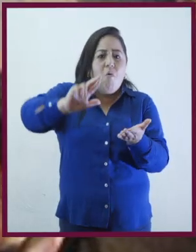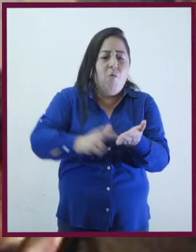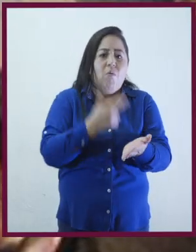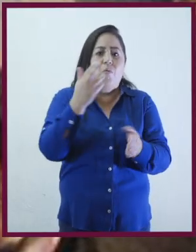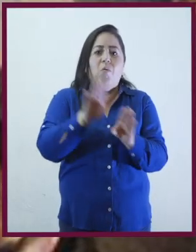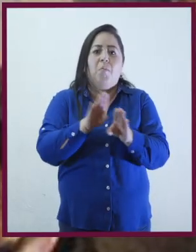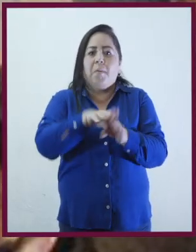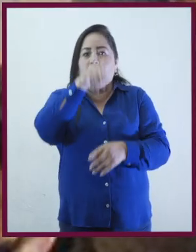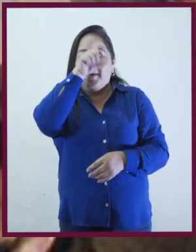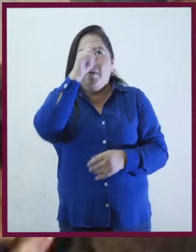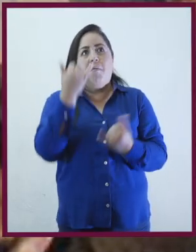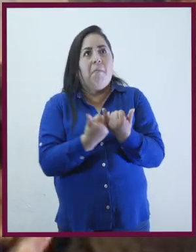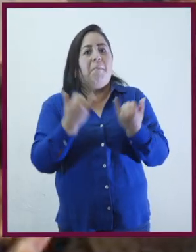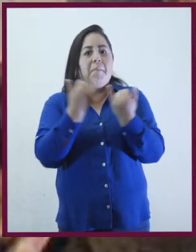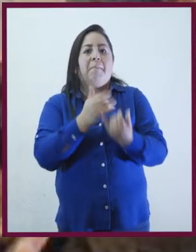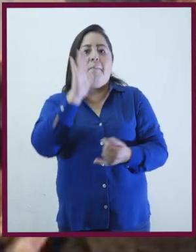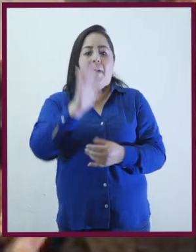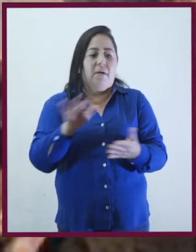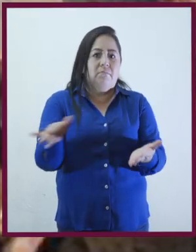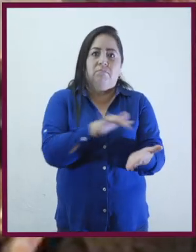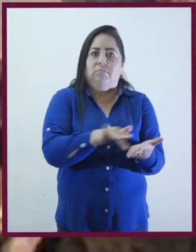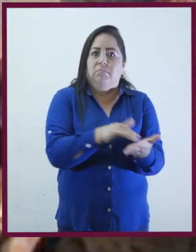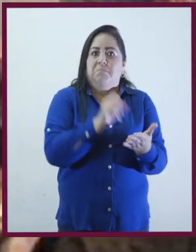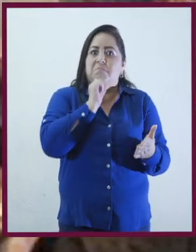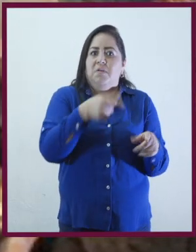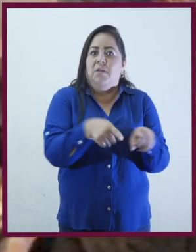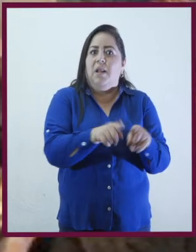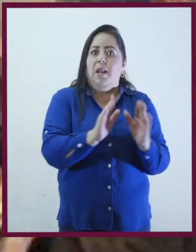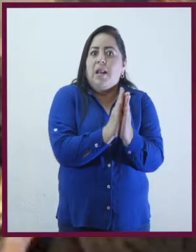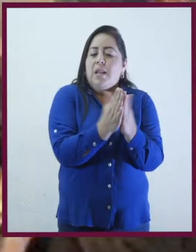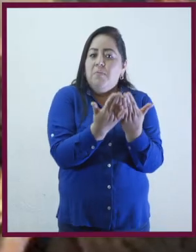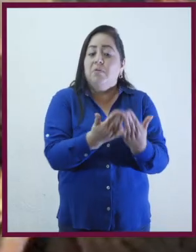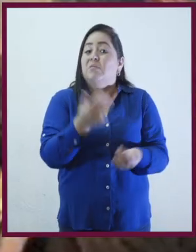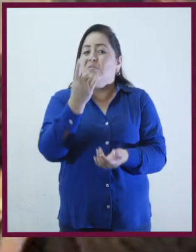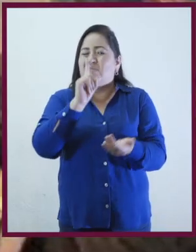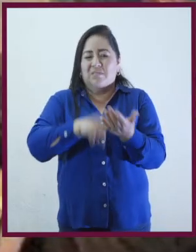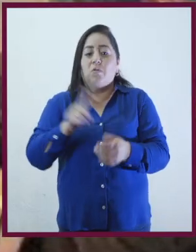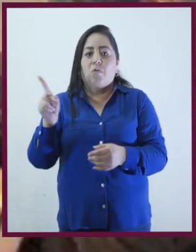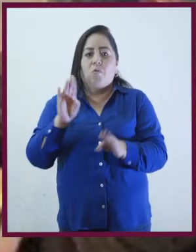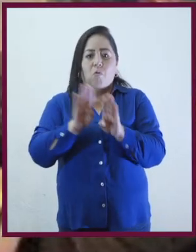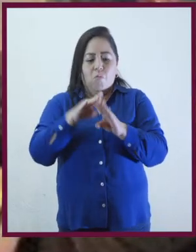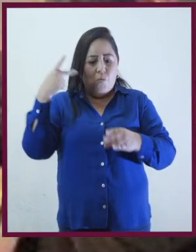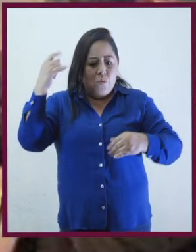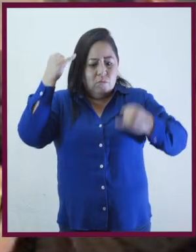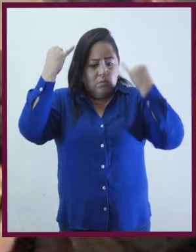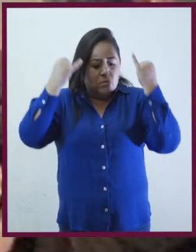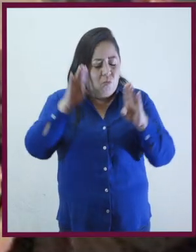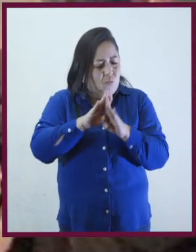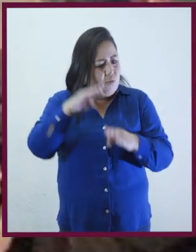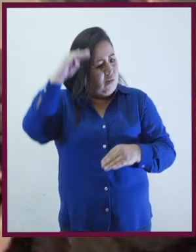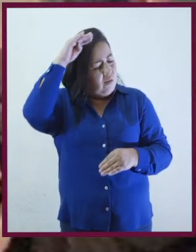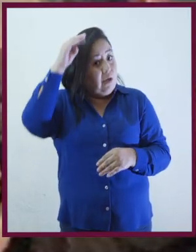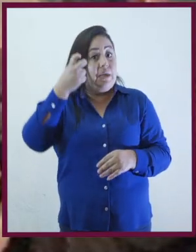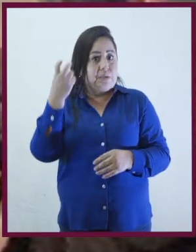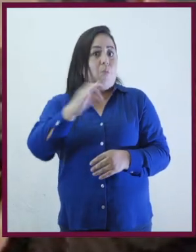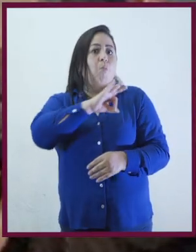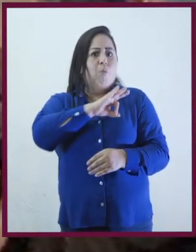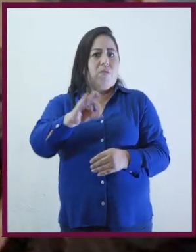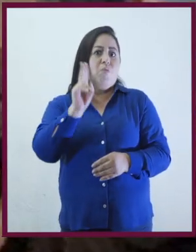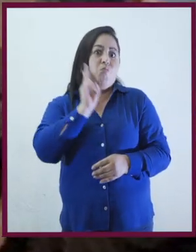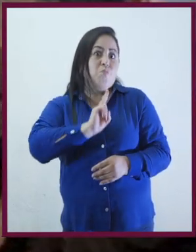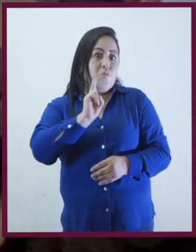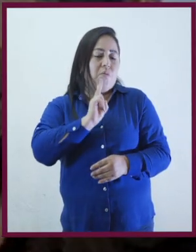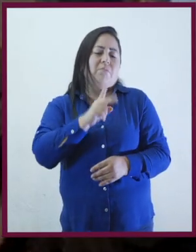un perico tal cual lo que había leído en los libros, sino que había creado su propia teoría. ¿La podía